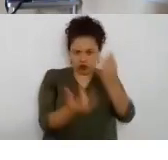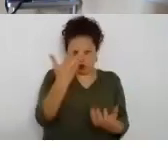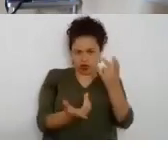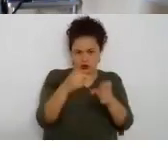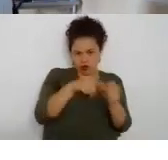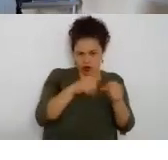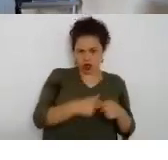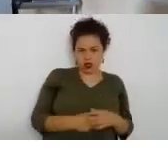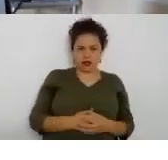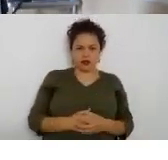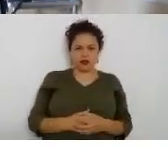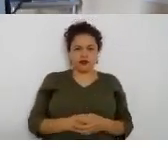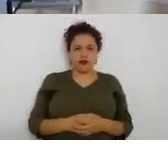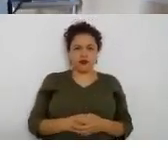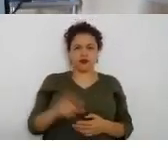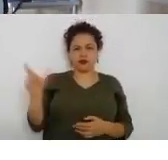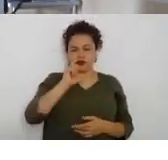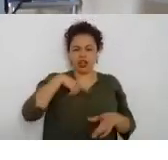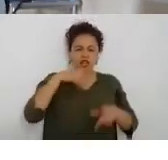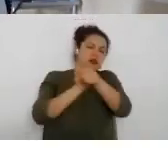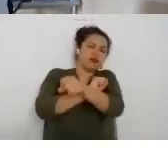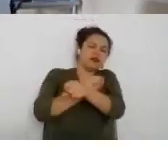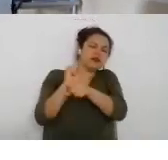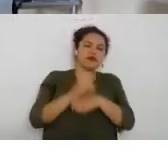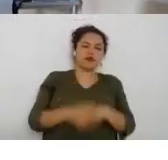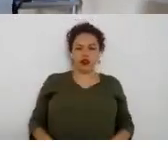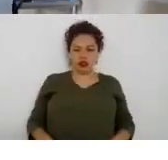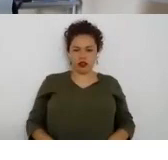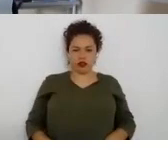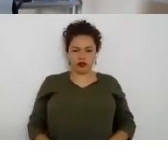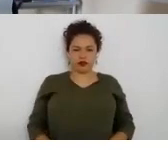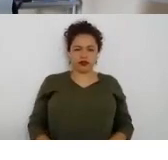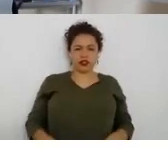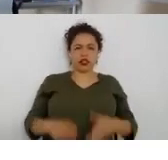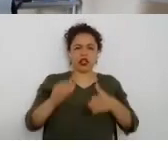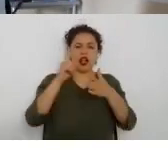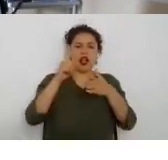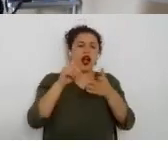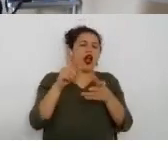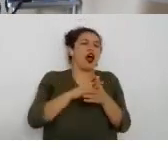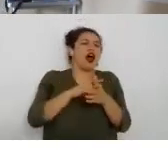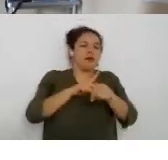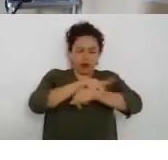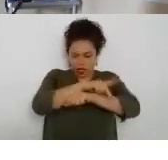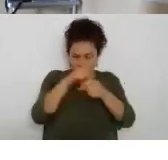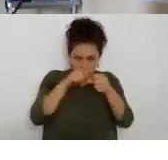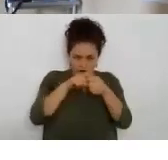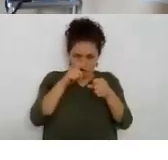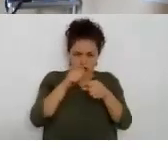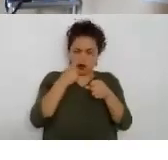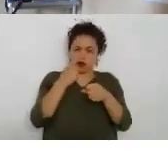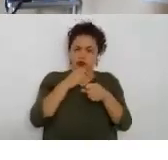¿Ok? Normalmente cuando son superficiales, la piel se pone color rojo. ¿De acuerdo?